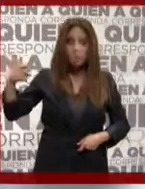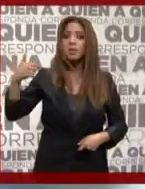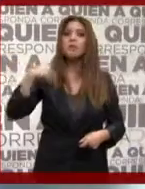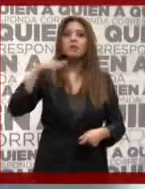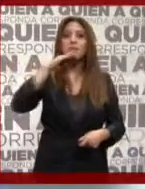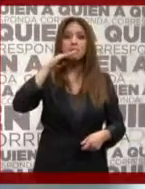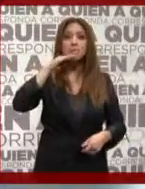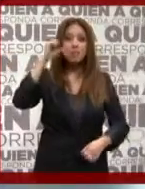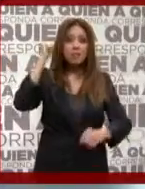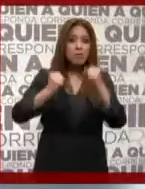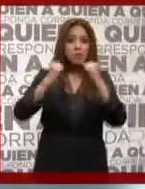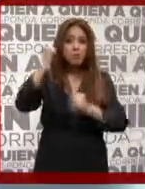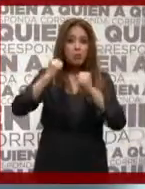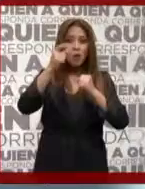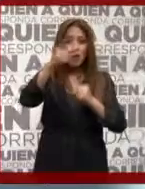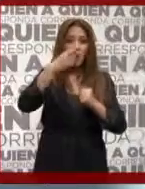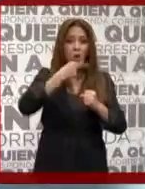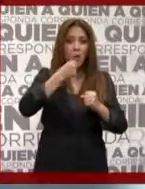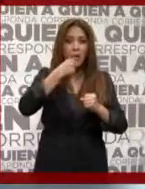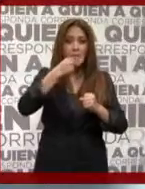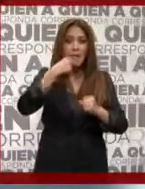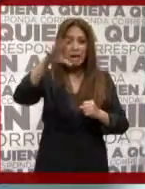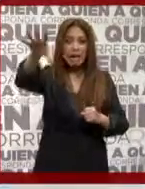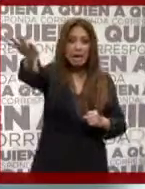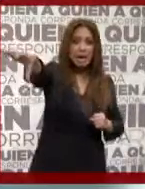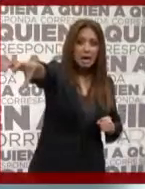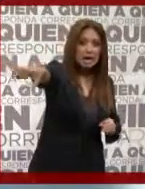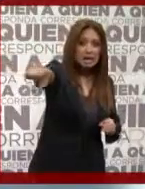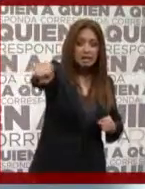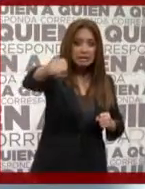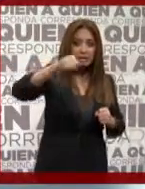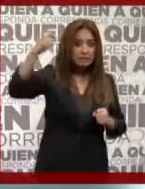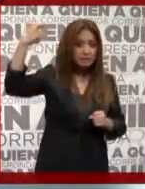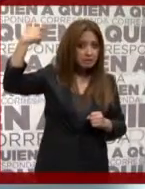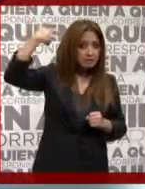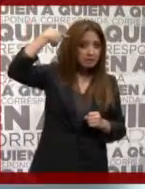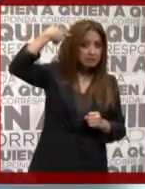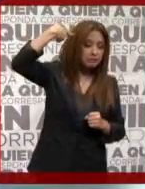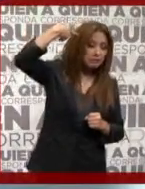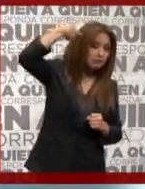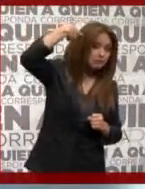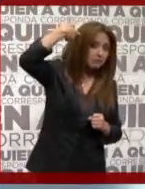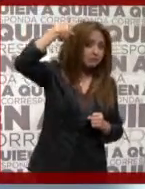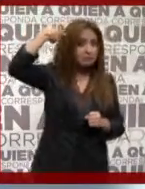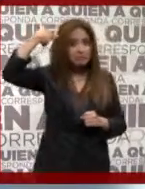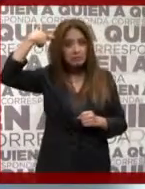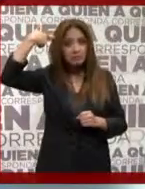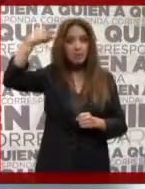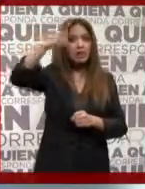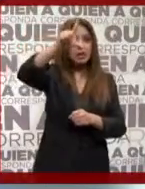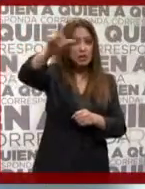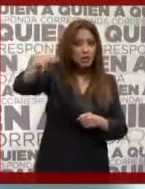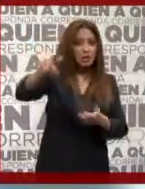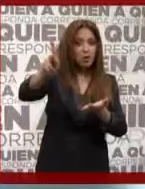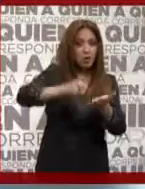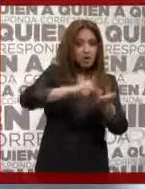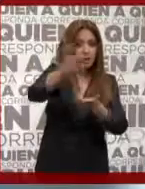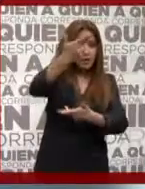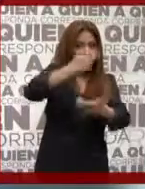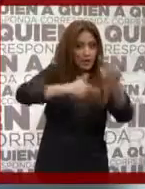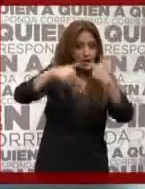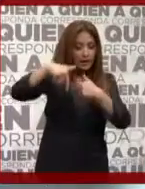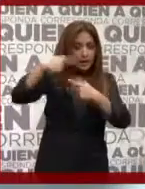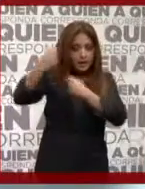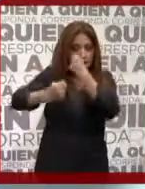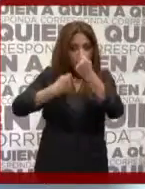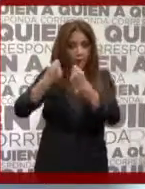y uno de ellos va por ella, la sujeta y le pone el arma en la cabeza. La vuelve a meter a la tienda y nos amagan, nos